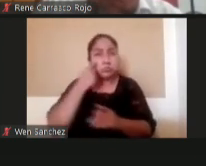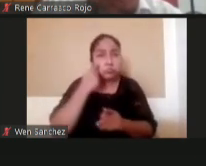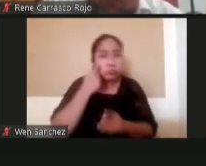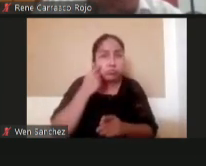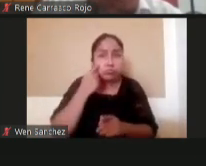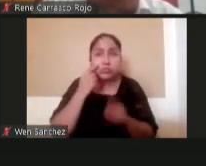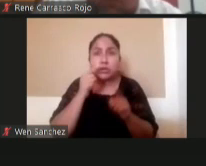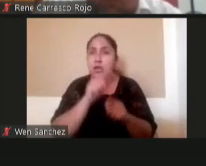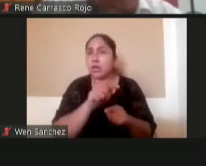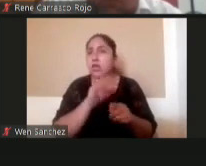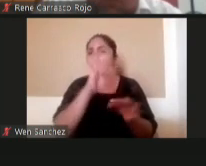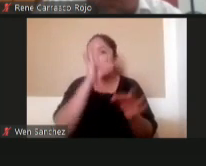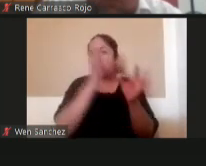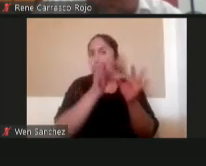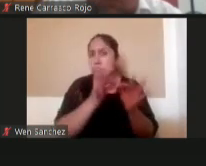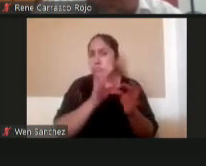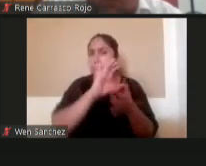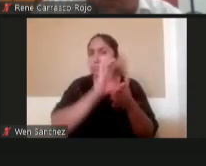su contrato. ¿Es cuánto?